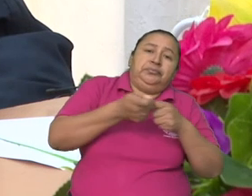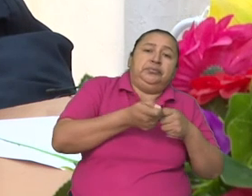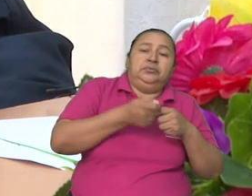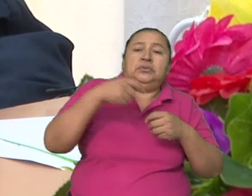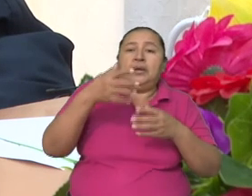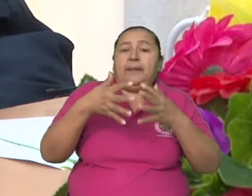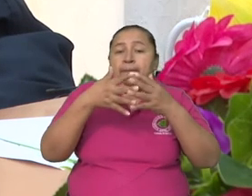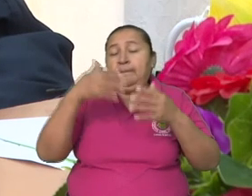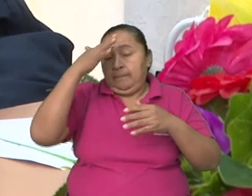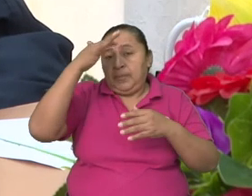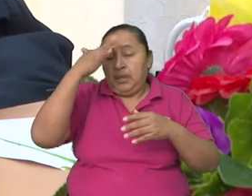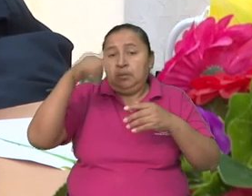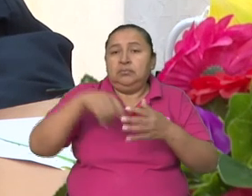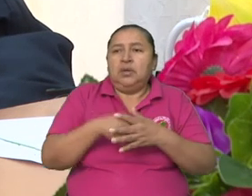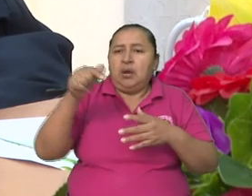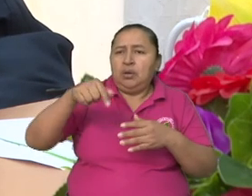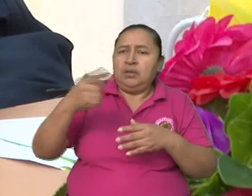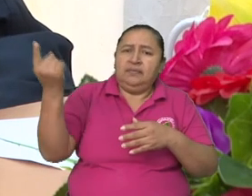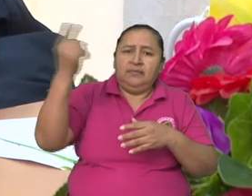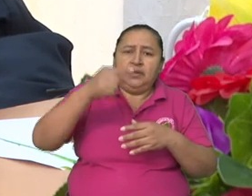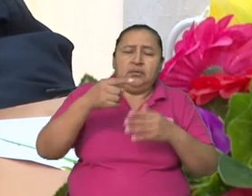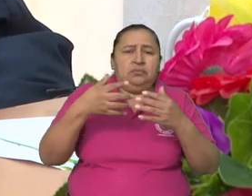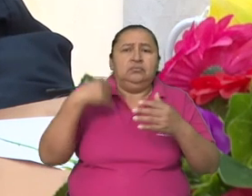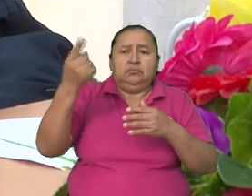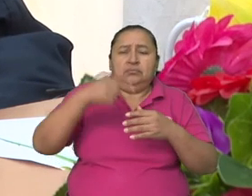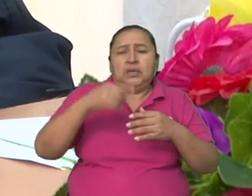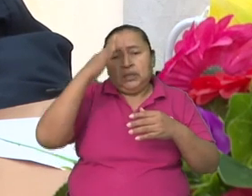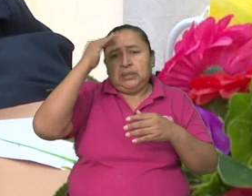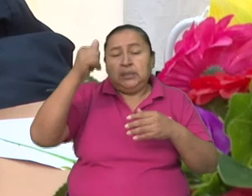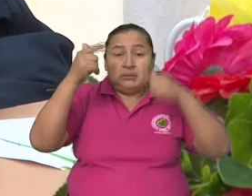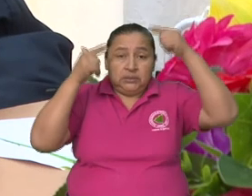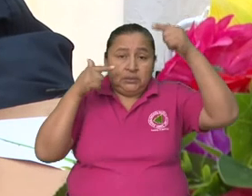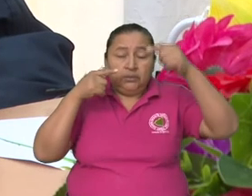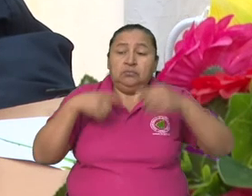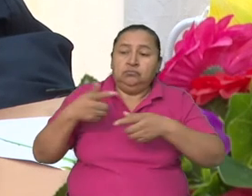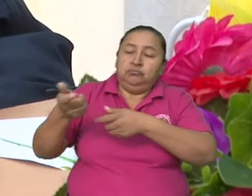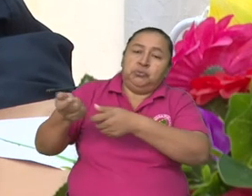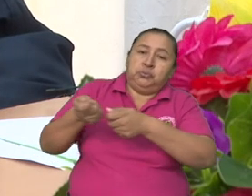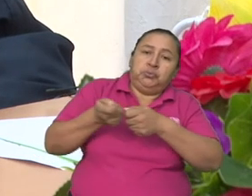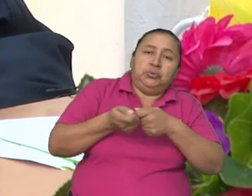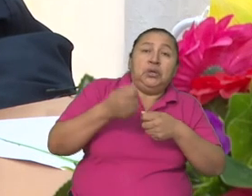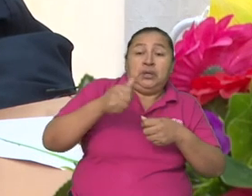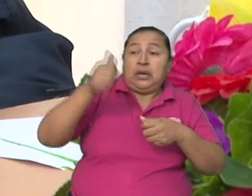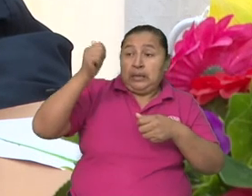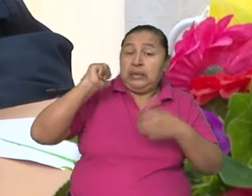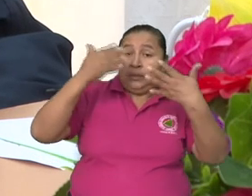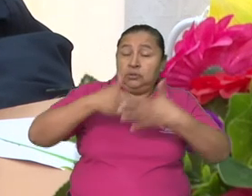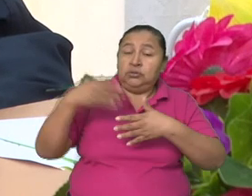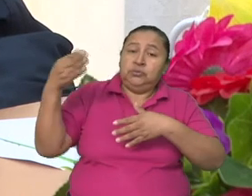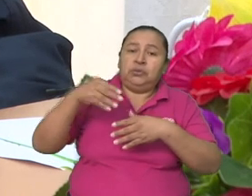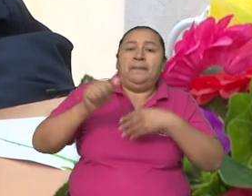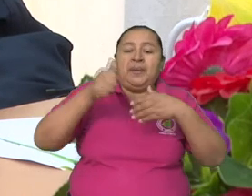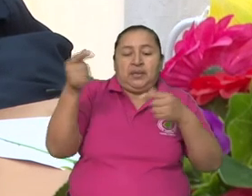México. Ahorita viene uno que teníamos allá, el General Sandino, el remolcador. Sí. Salió anoche y viene mañana, ya en la